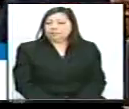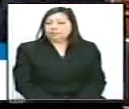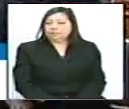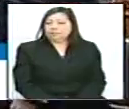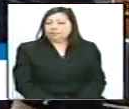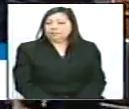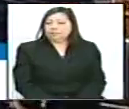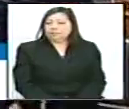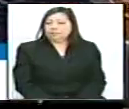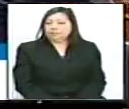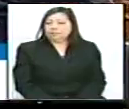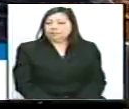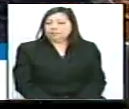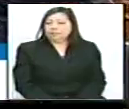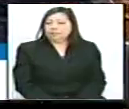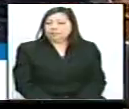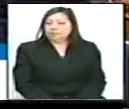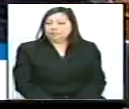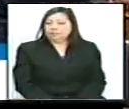Muy bien, son las...